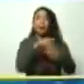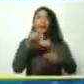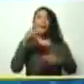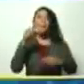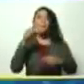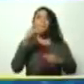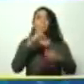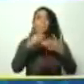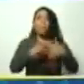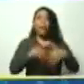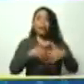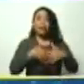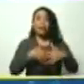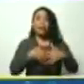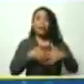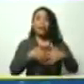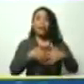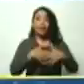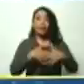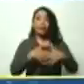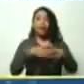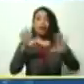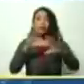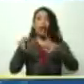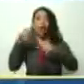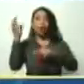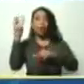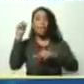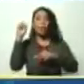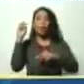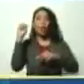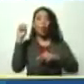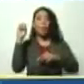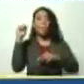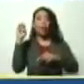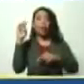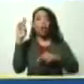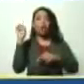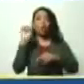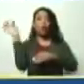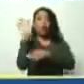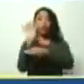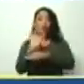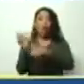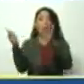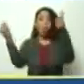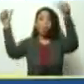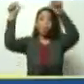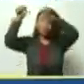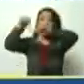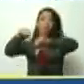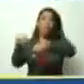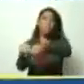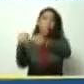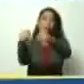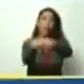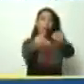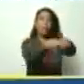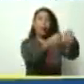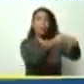y ya la empresa Monómeros está mira funcionando la quebraron la destruyeron